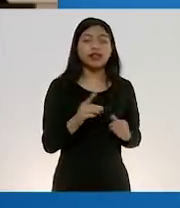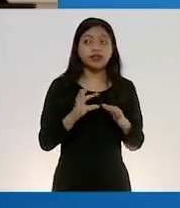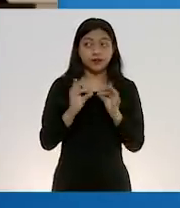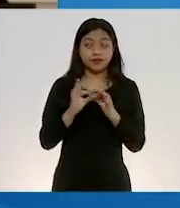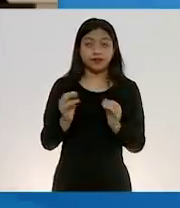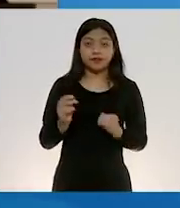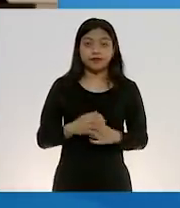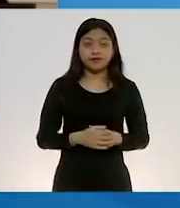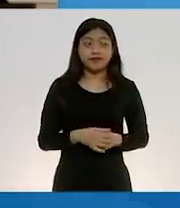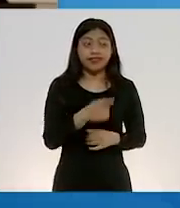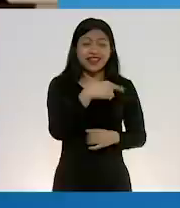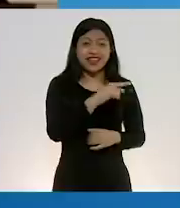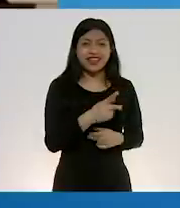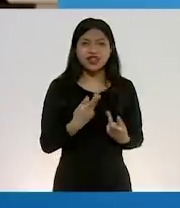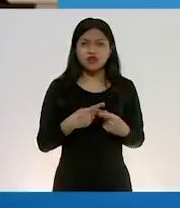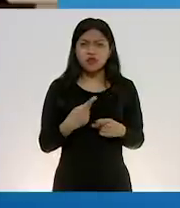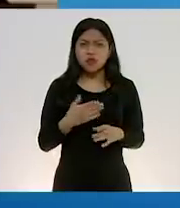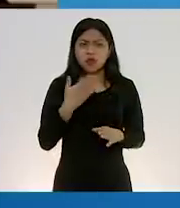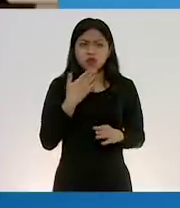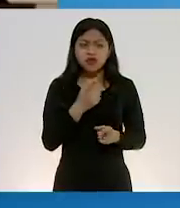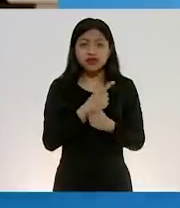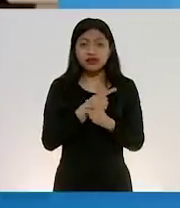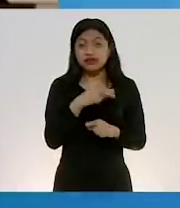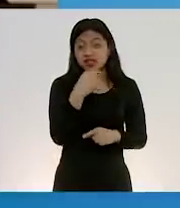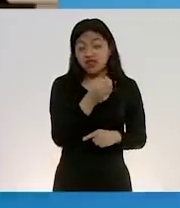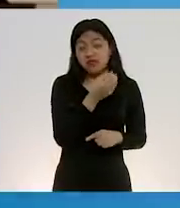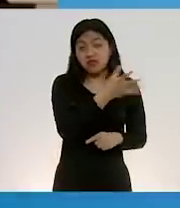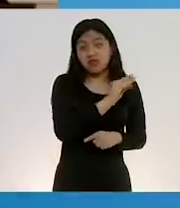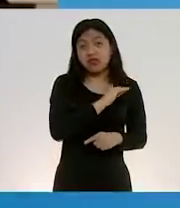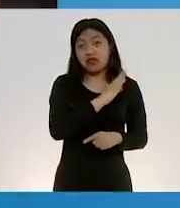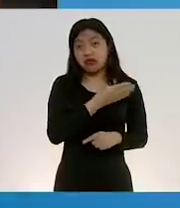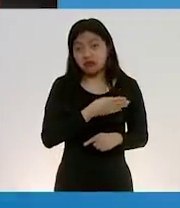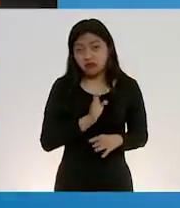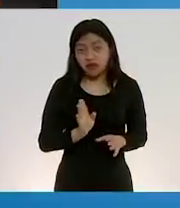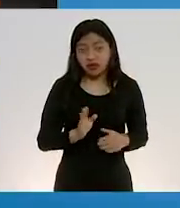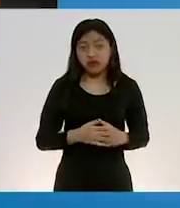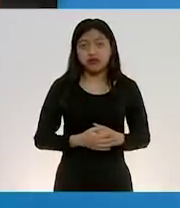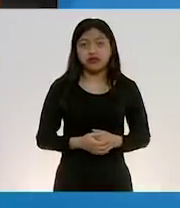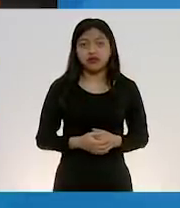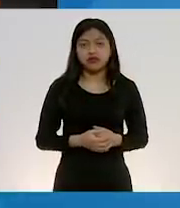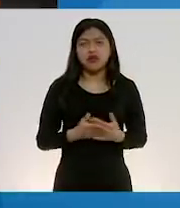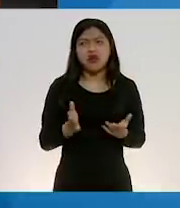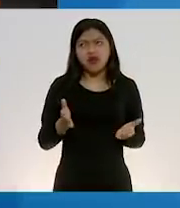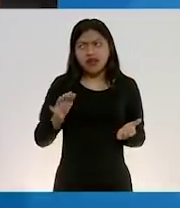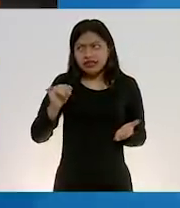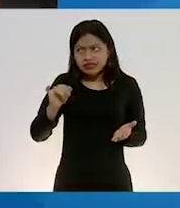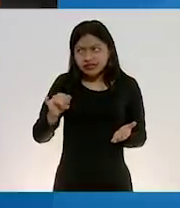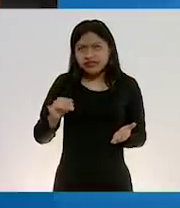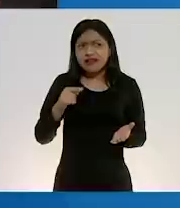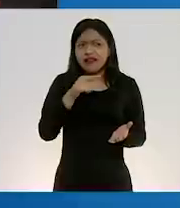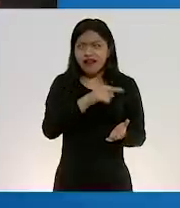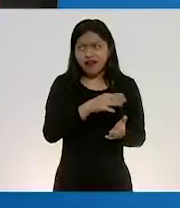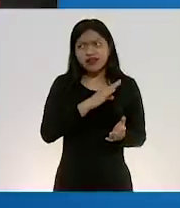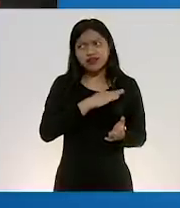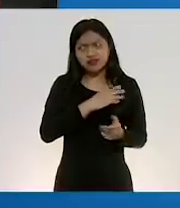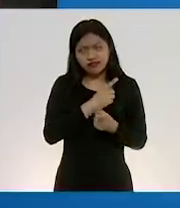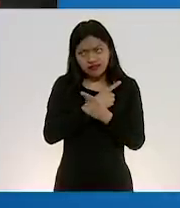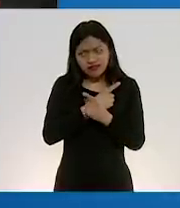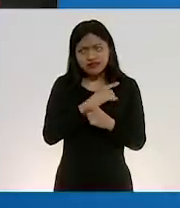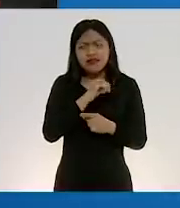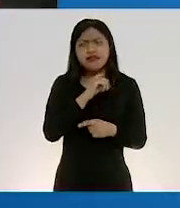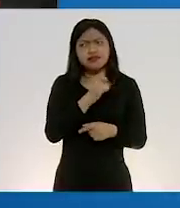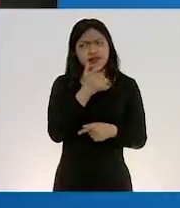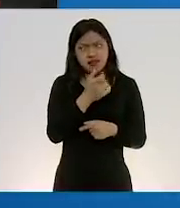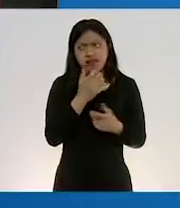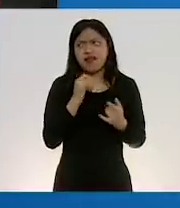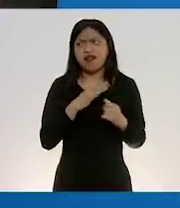decente que vulgarmente llamamos españoles, es decir, si es gente decente, si tiene una familia, si tiene